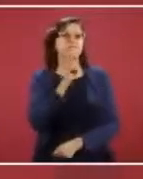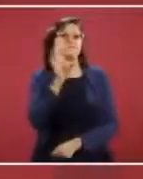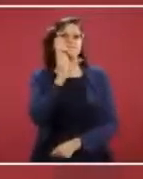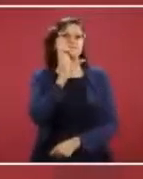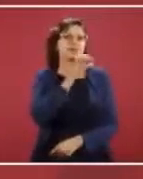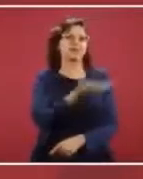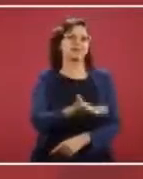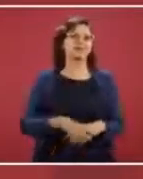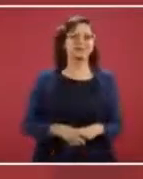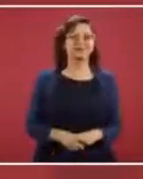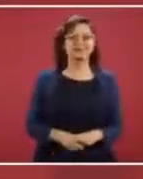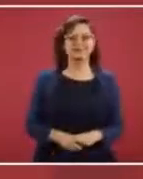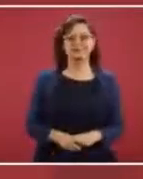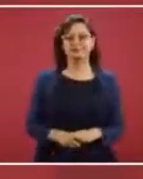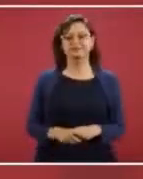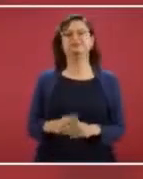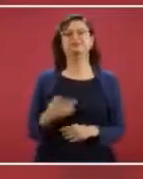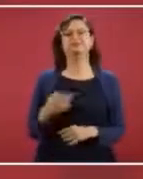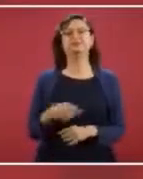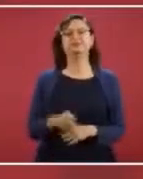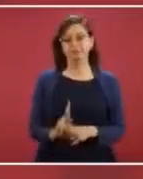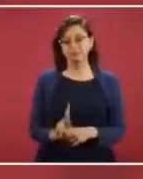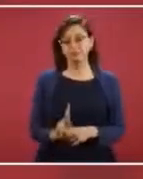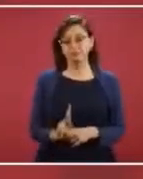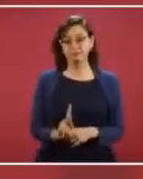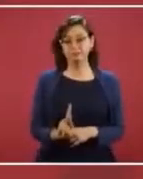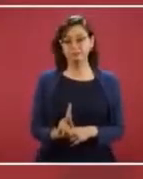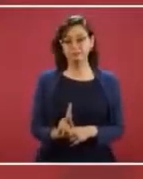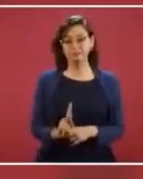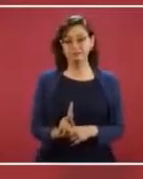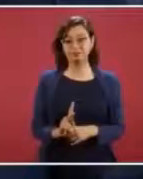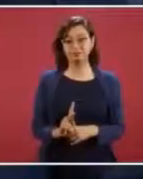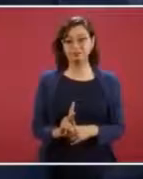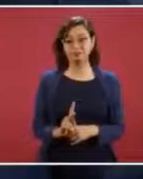pero regresando al general Ángeles,